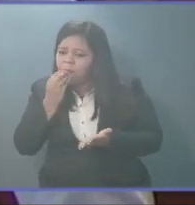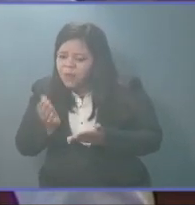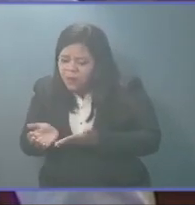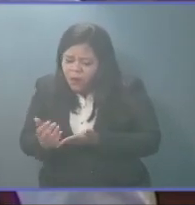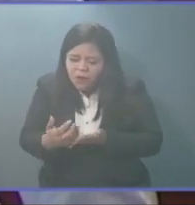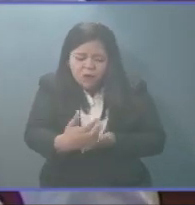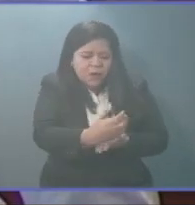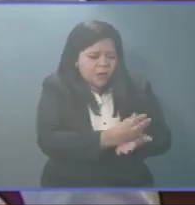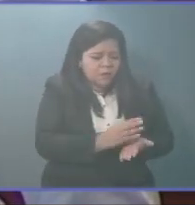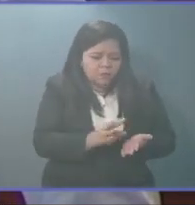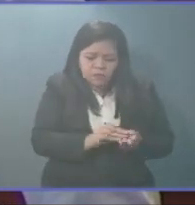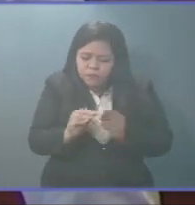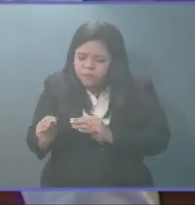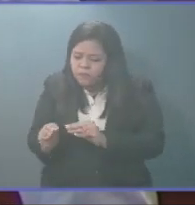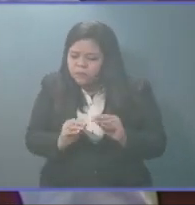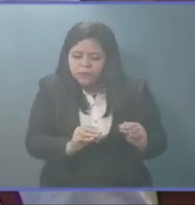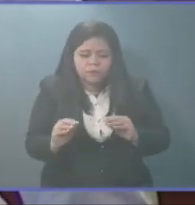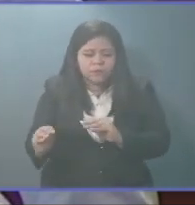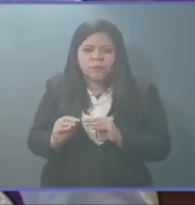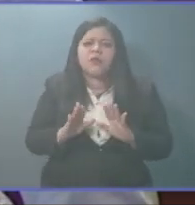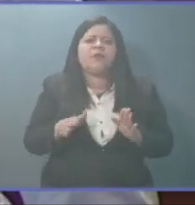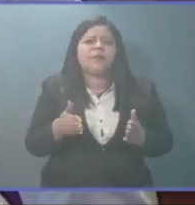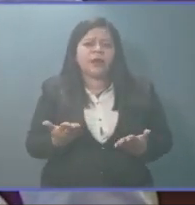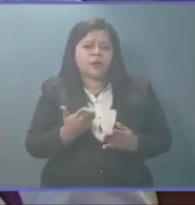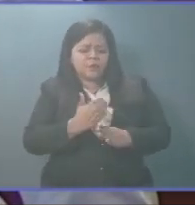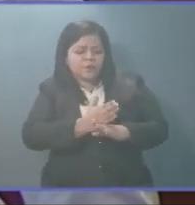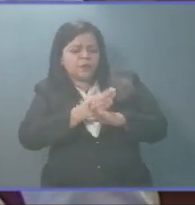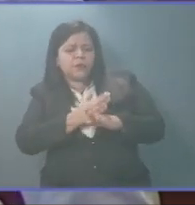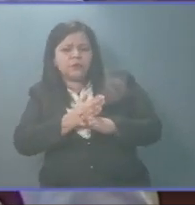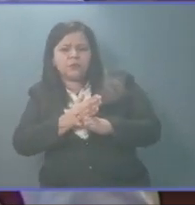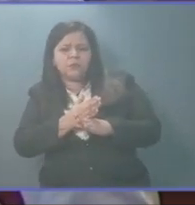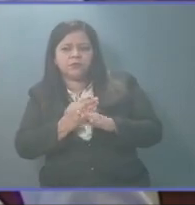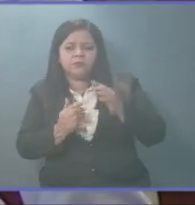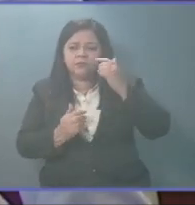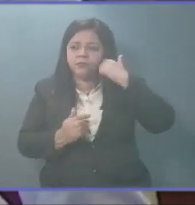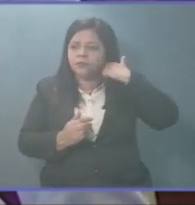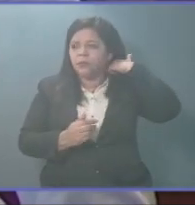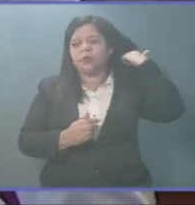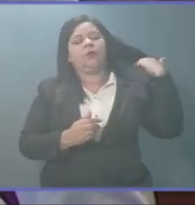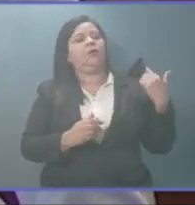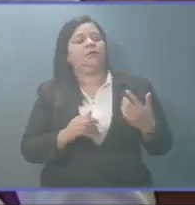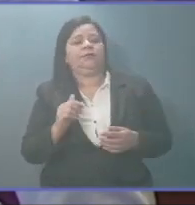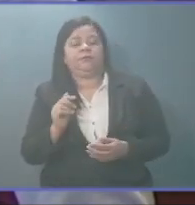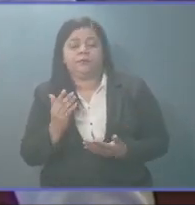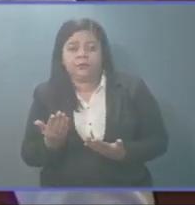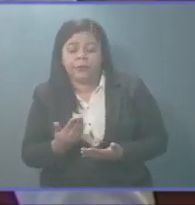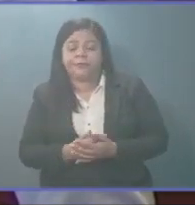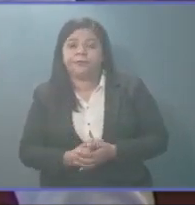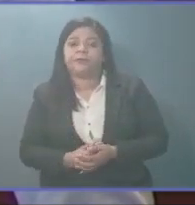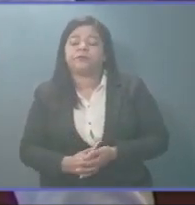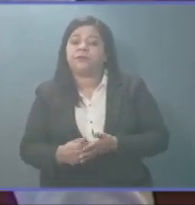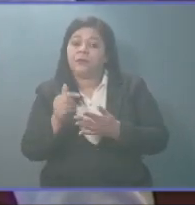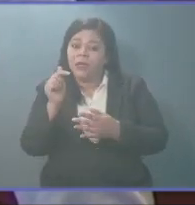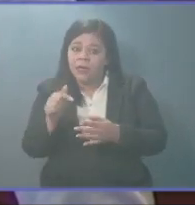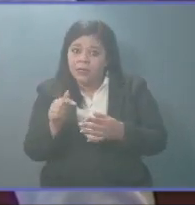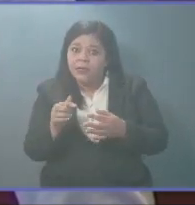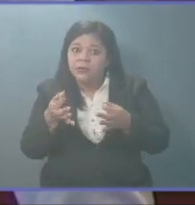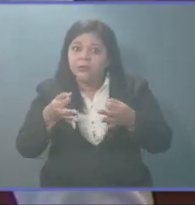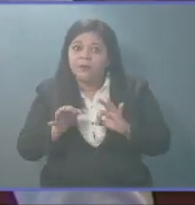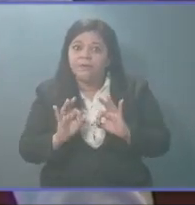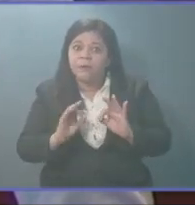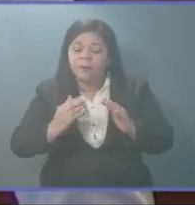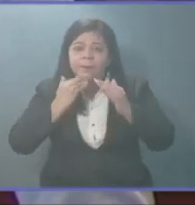de un lugar a otro para poder proteger a los suyos. Pues bueno, esta es una forma de describir